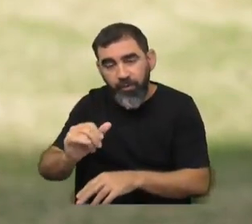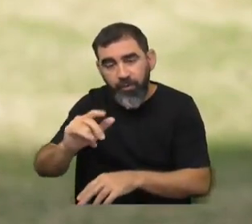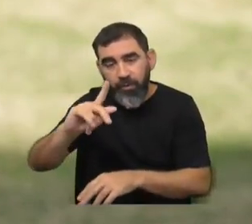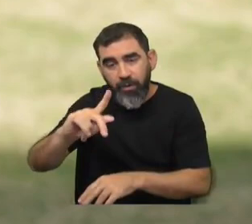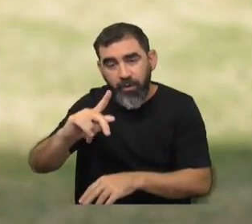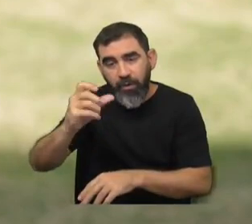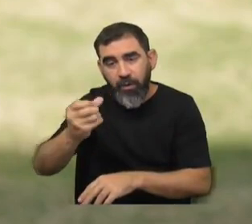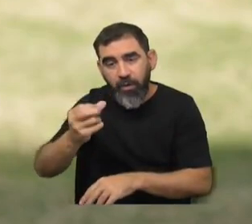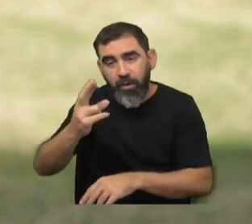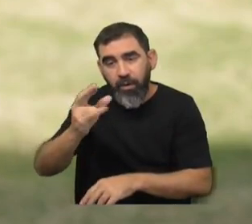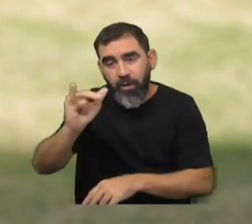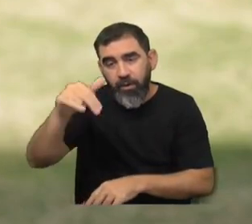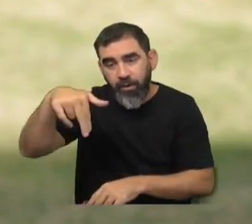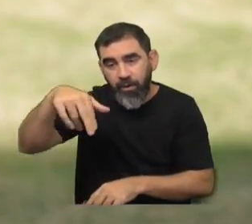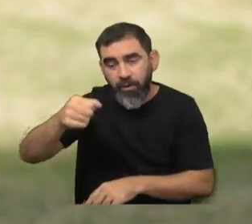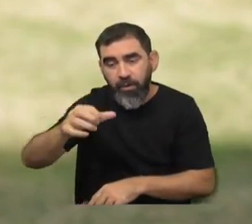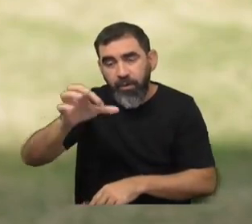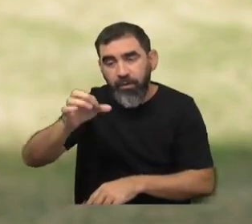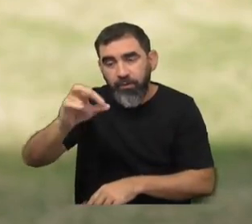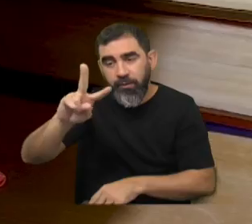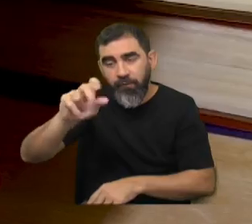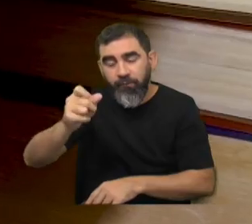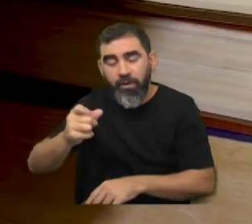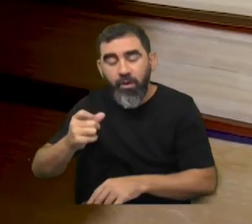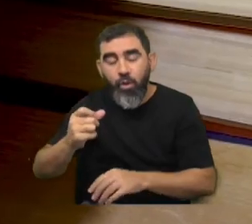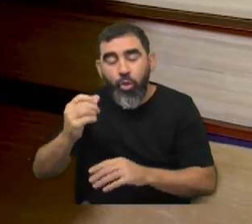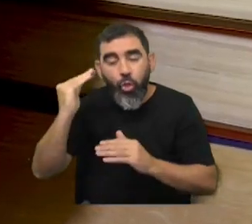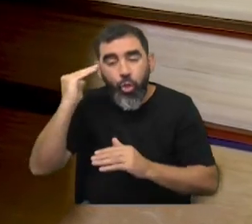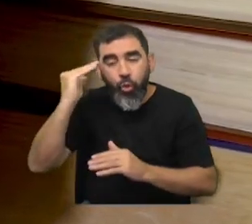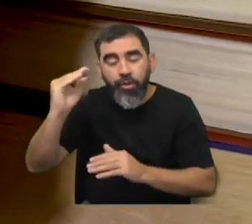Silva, docente de la Universidad Católica del Uruguay.